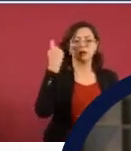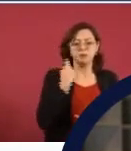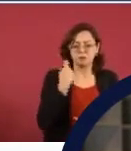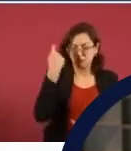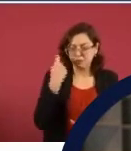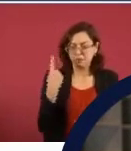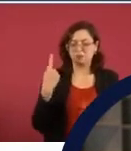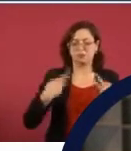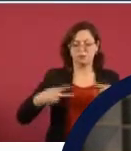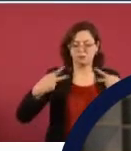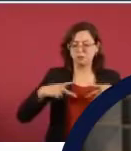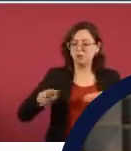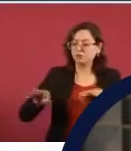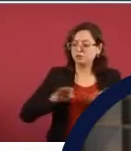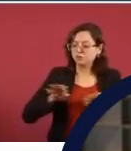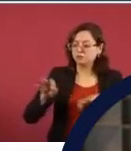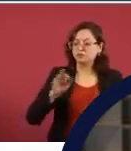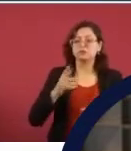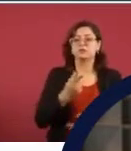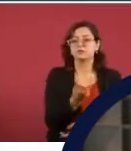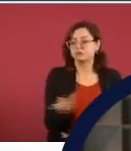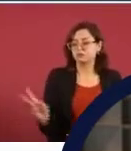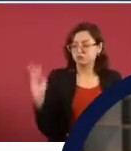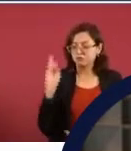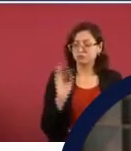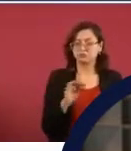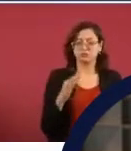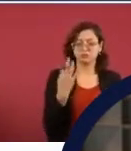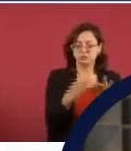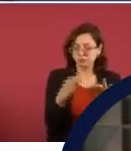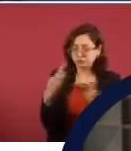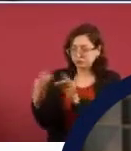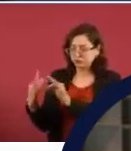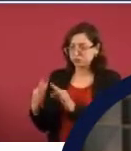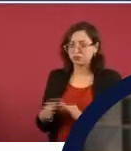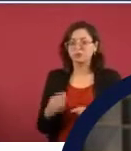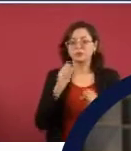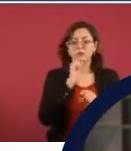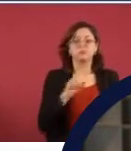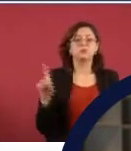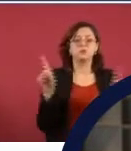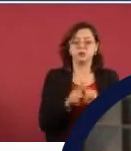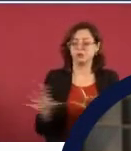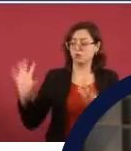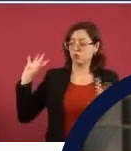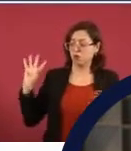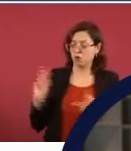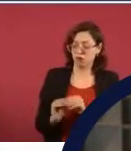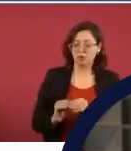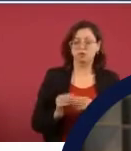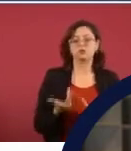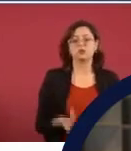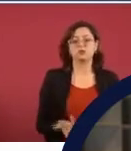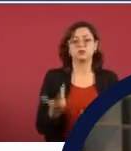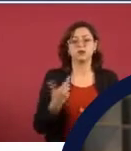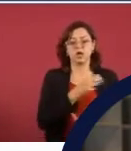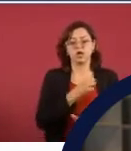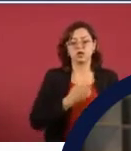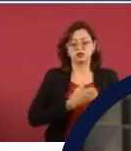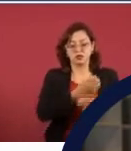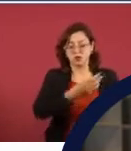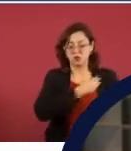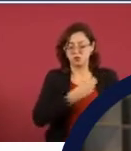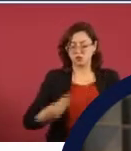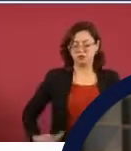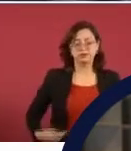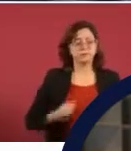la Constitución se está aquí violando, pues ni modo. Importa más la justicia que la ley. Ok, pues en términos valorativos